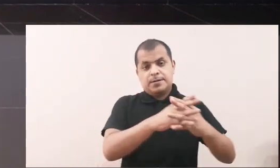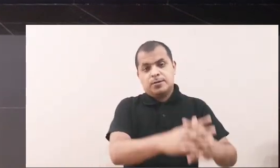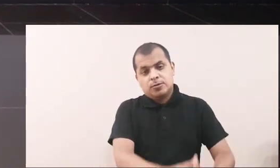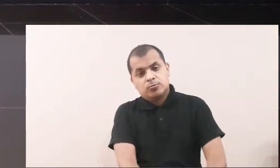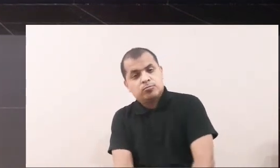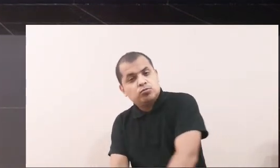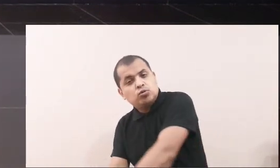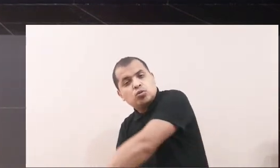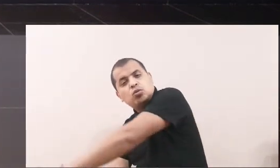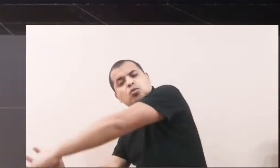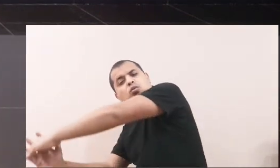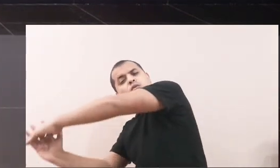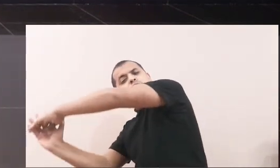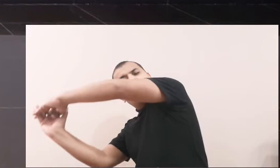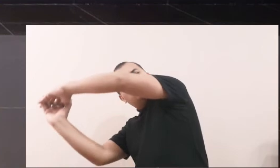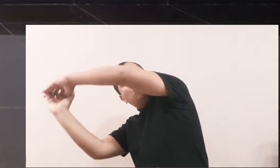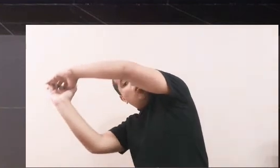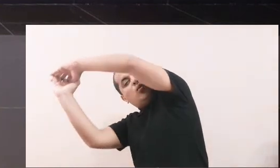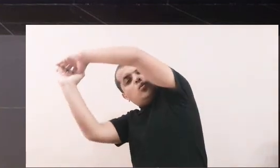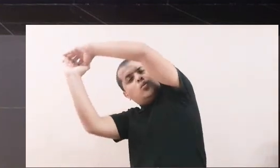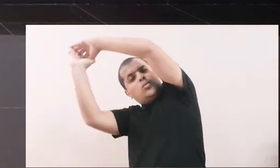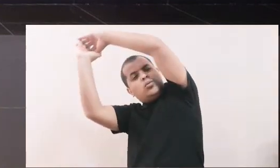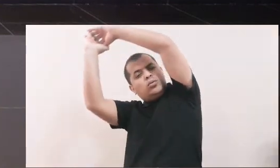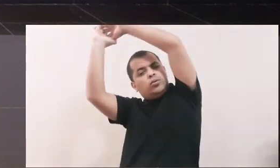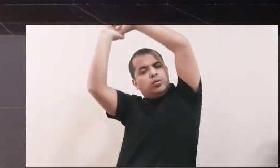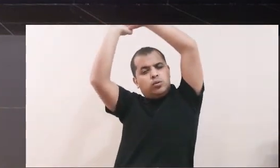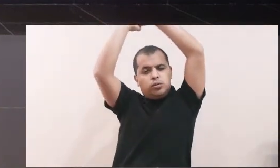un círculo gigante en cámara lenta a un lado.